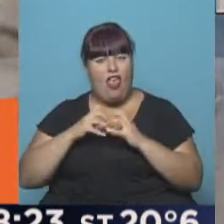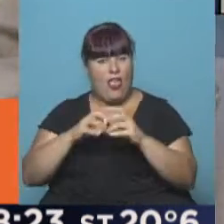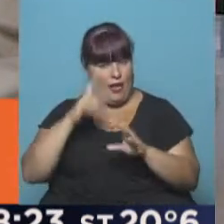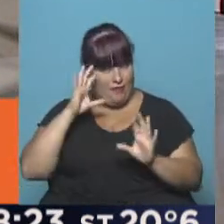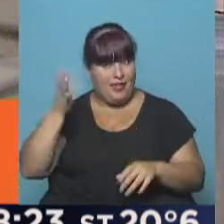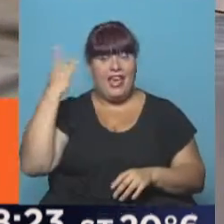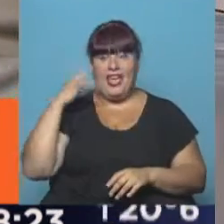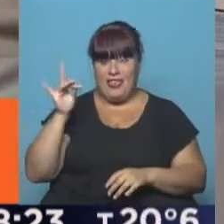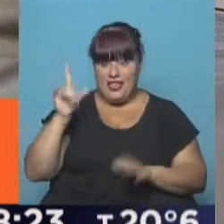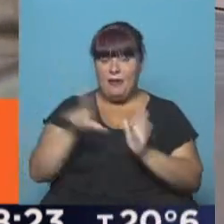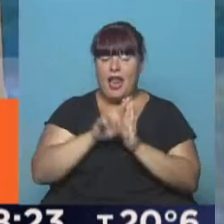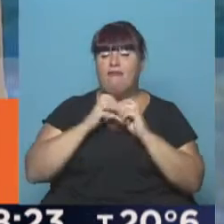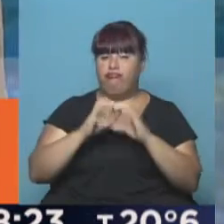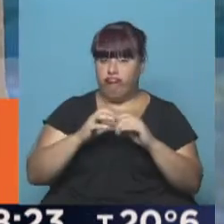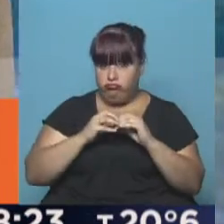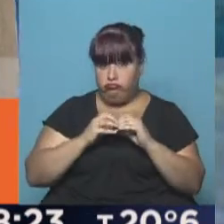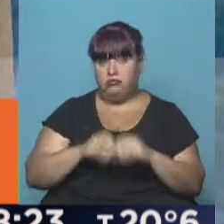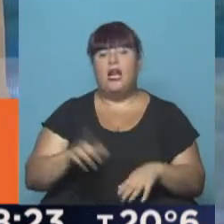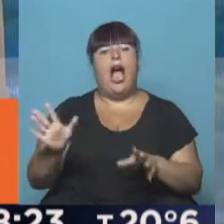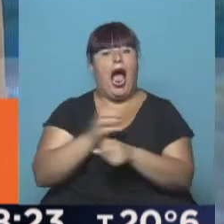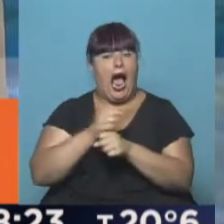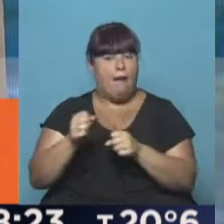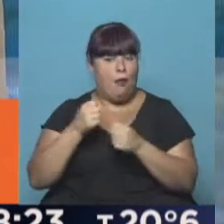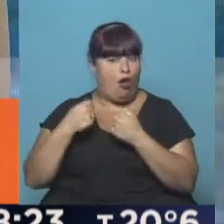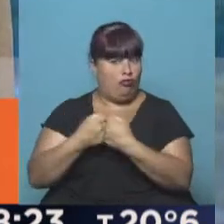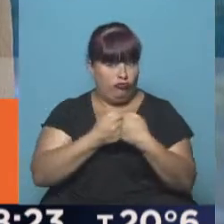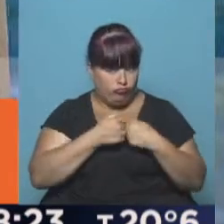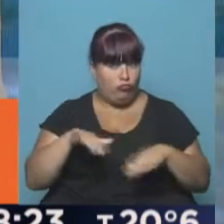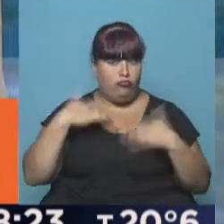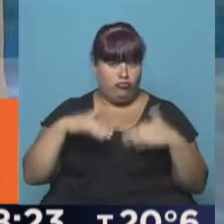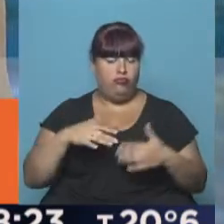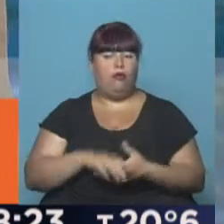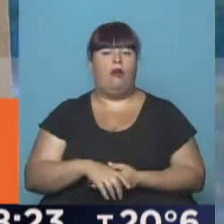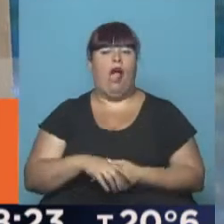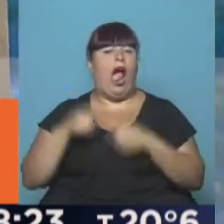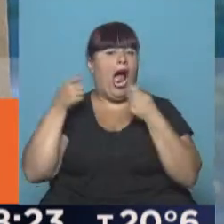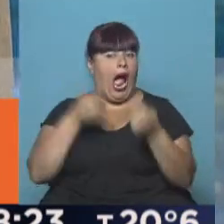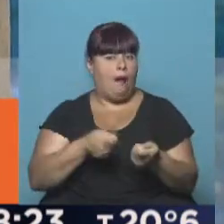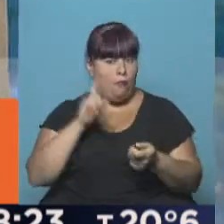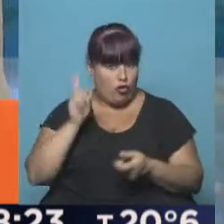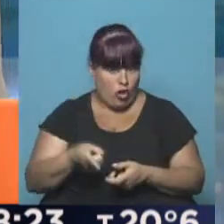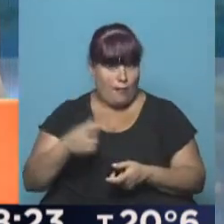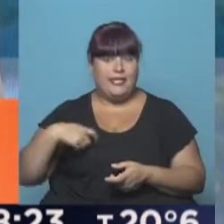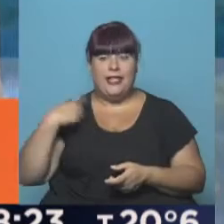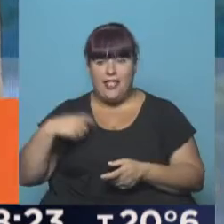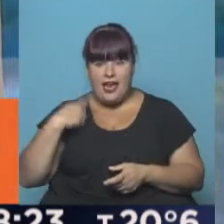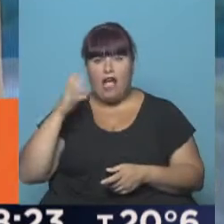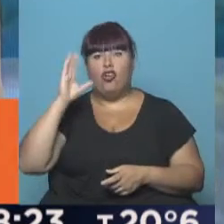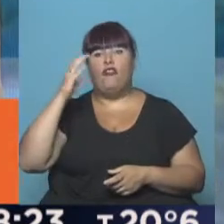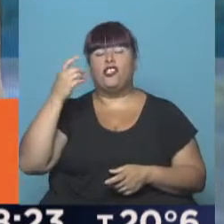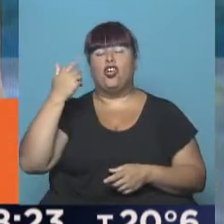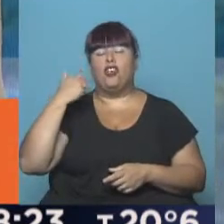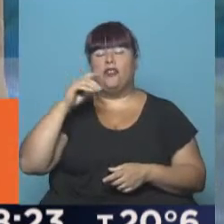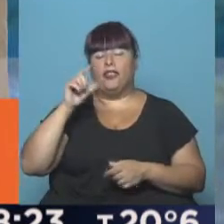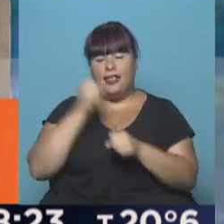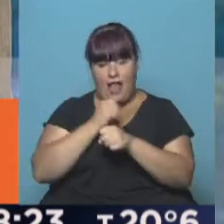recordemos en diciembre esta ley se discutió se aprobó casi por unanimidad con un fuerte apoyo también de los gremios de la confederación general del